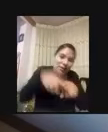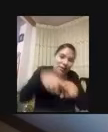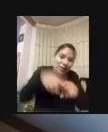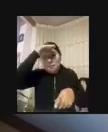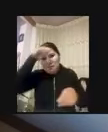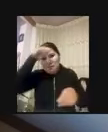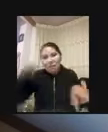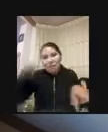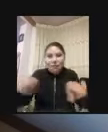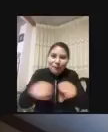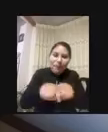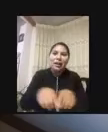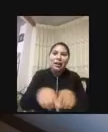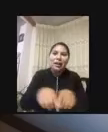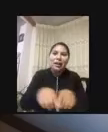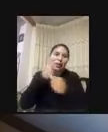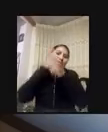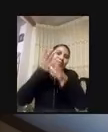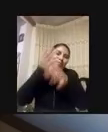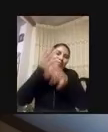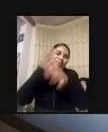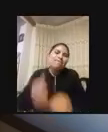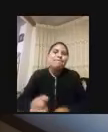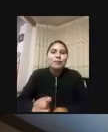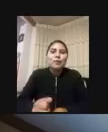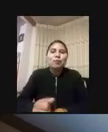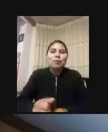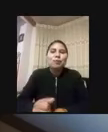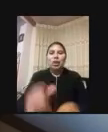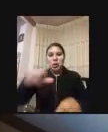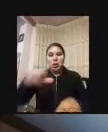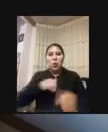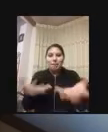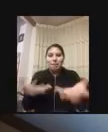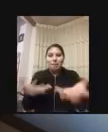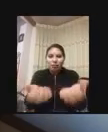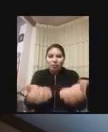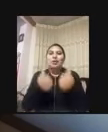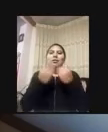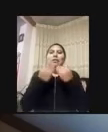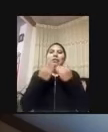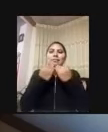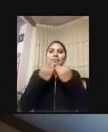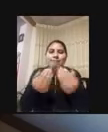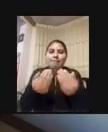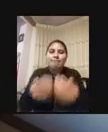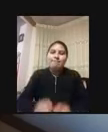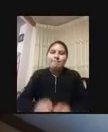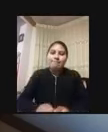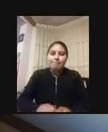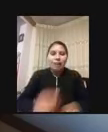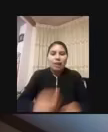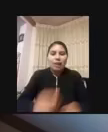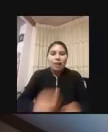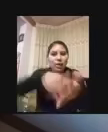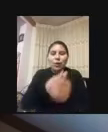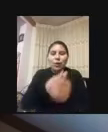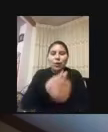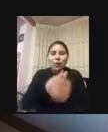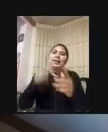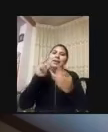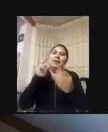con discapacidad. Así que yo personalmente quiero agradecer a todo este equipo multidisciplinario del Centro de